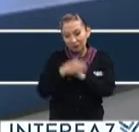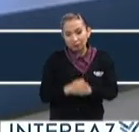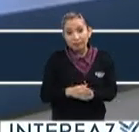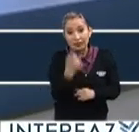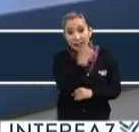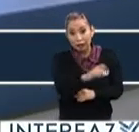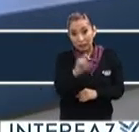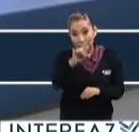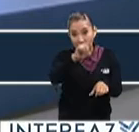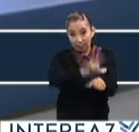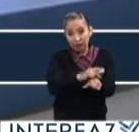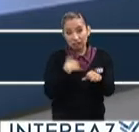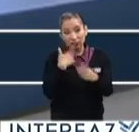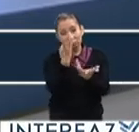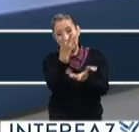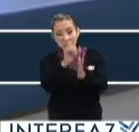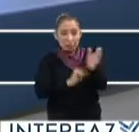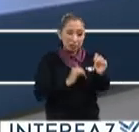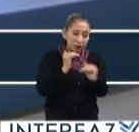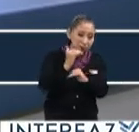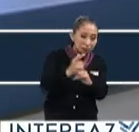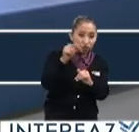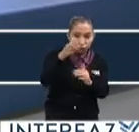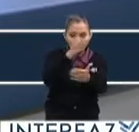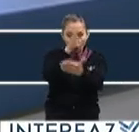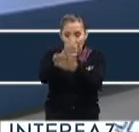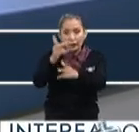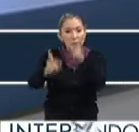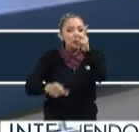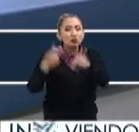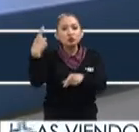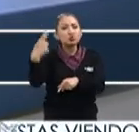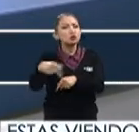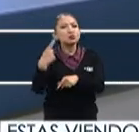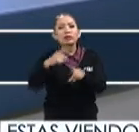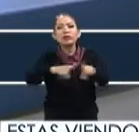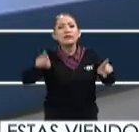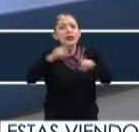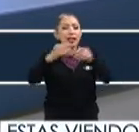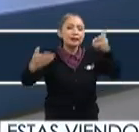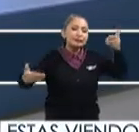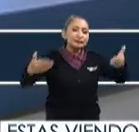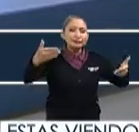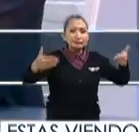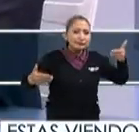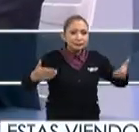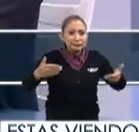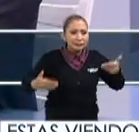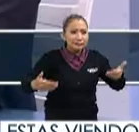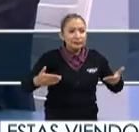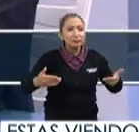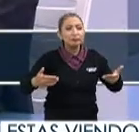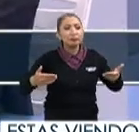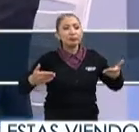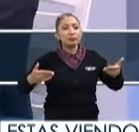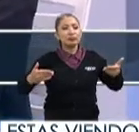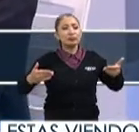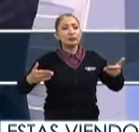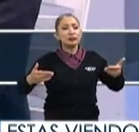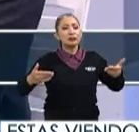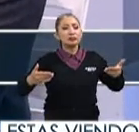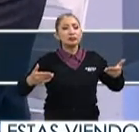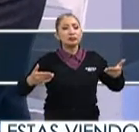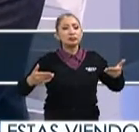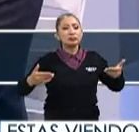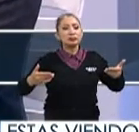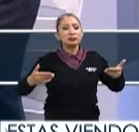Fueron 120 días, poquito más de 3 meses los que estuviste ahí. Platícanos cuáles son las diferencias es decir, lo